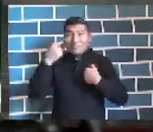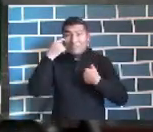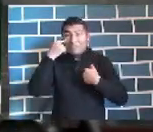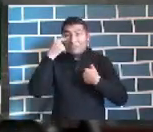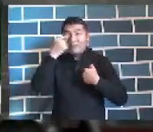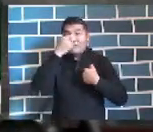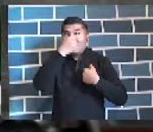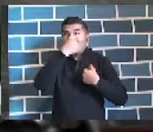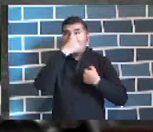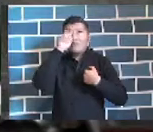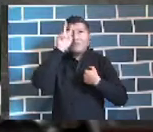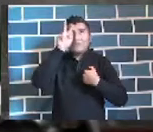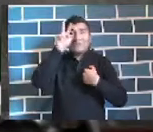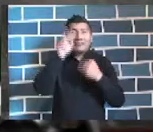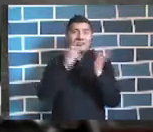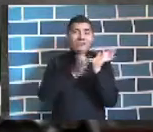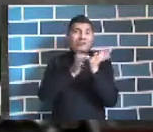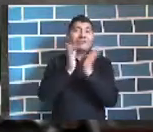la mirada en Jesús.